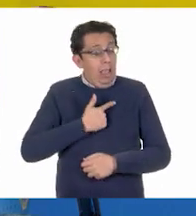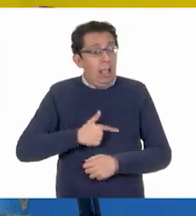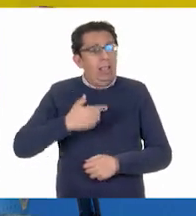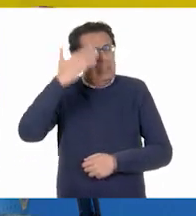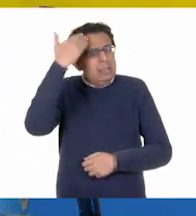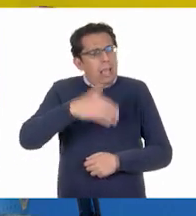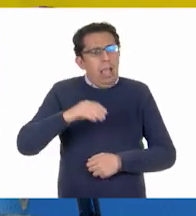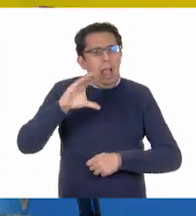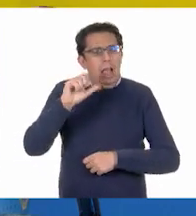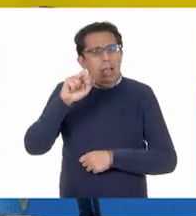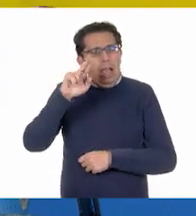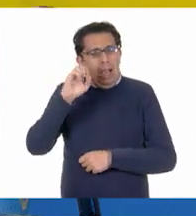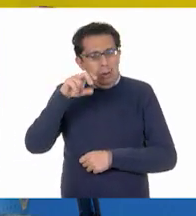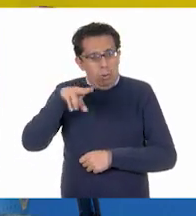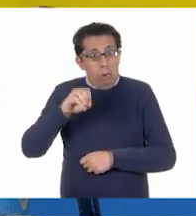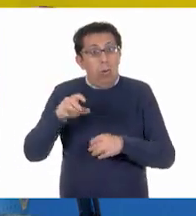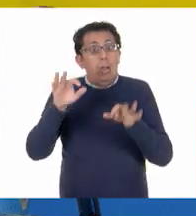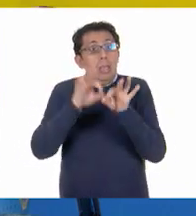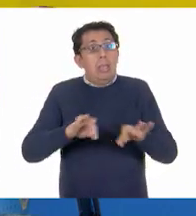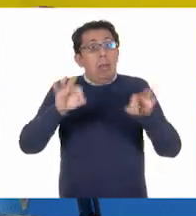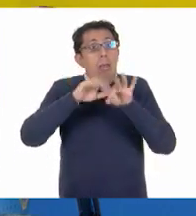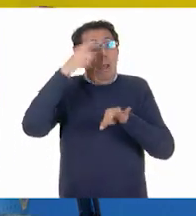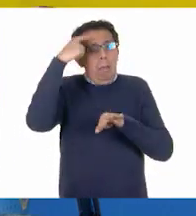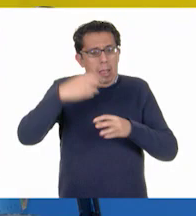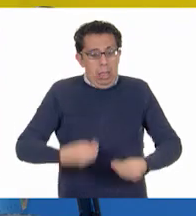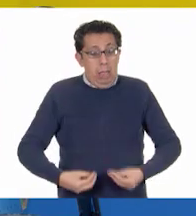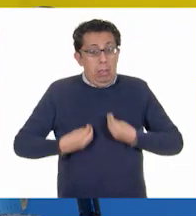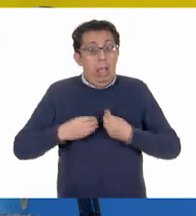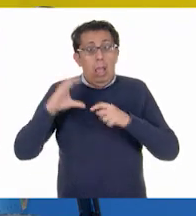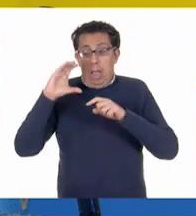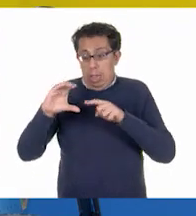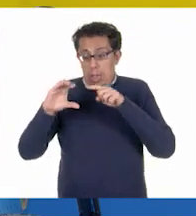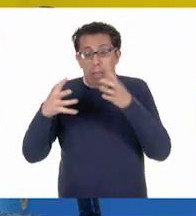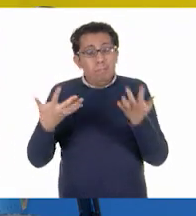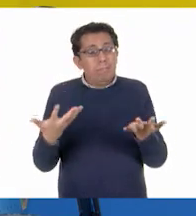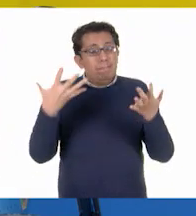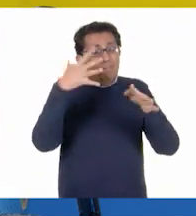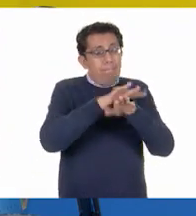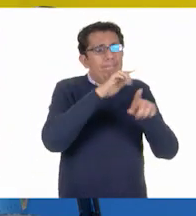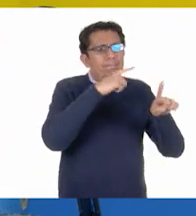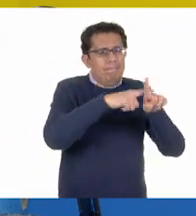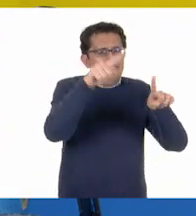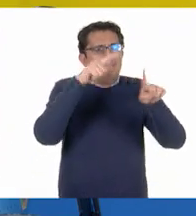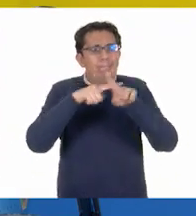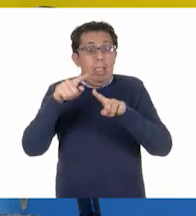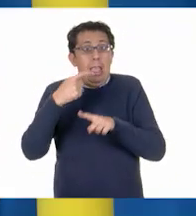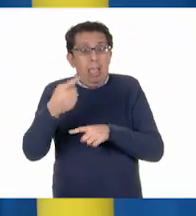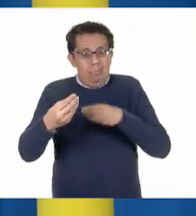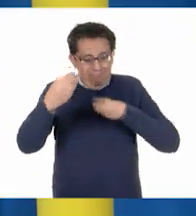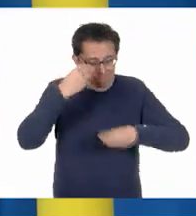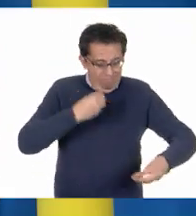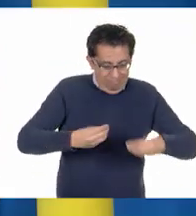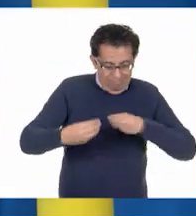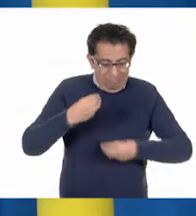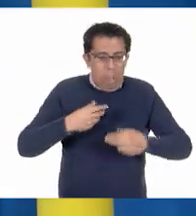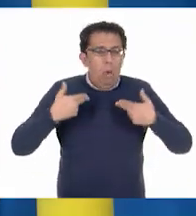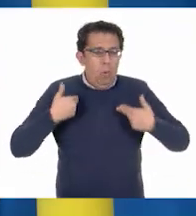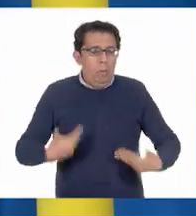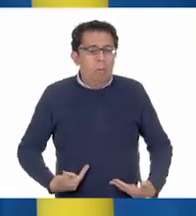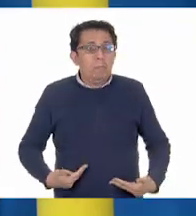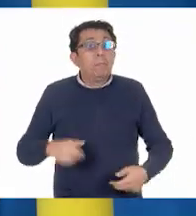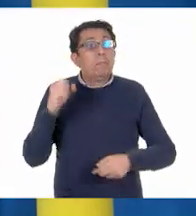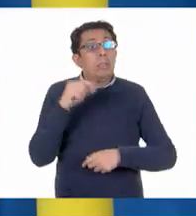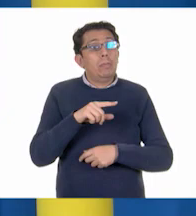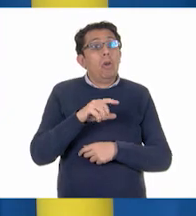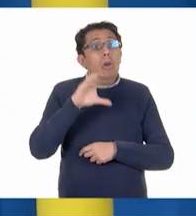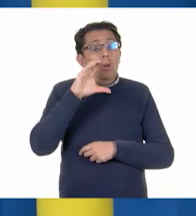vida, ya que se combina con otros y puede tomar tantas sustancias diversas que forman parte de nosotros. Sí, y que el dióxido